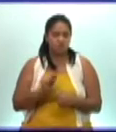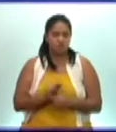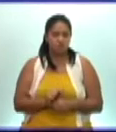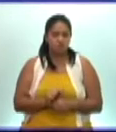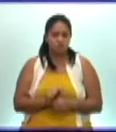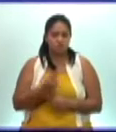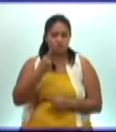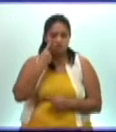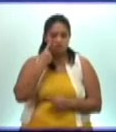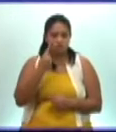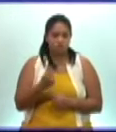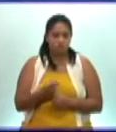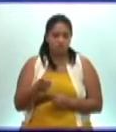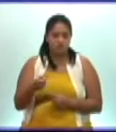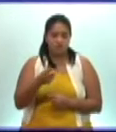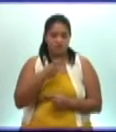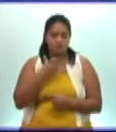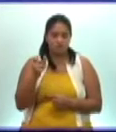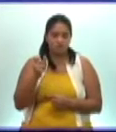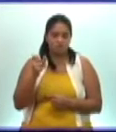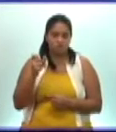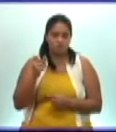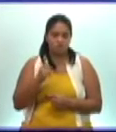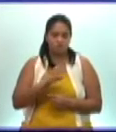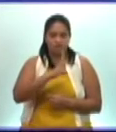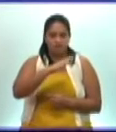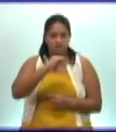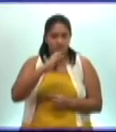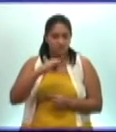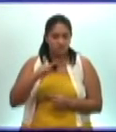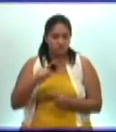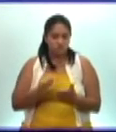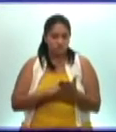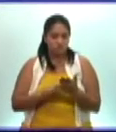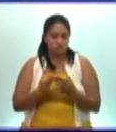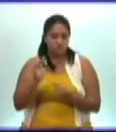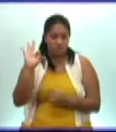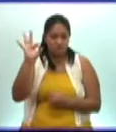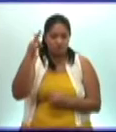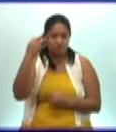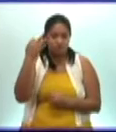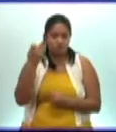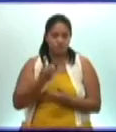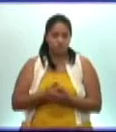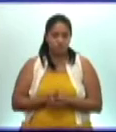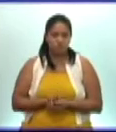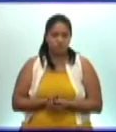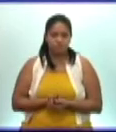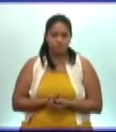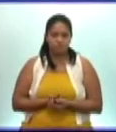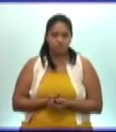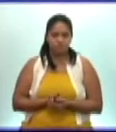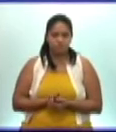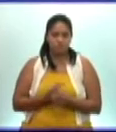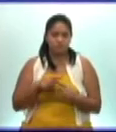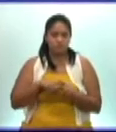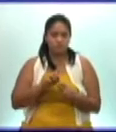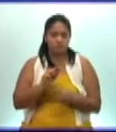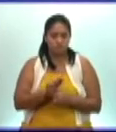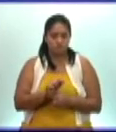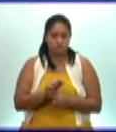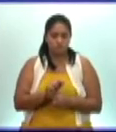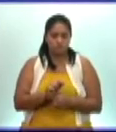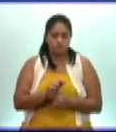conocer la velocidad de propagación de las ondas luminosas que se corresponden con las ondas de